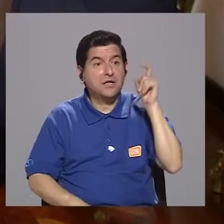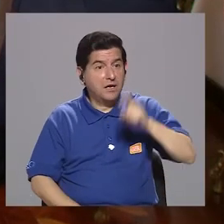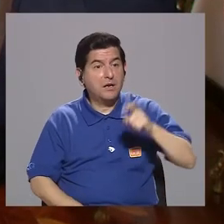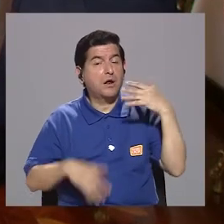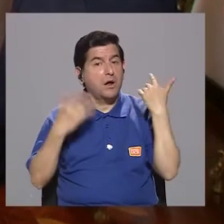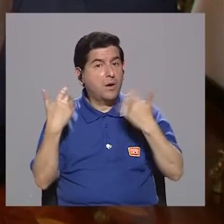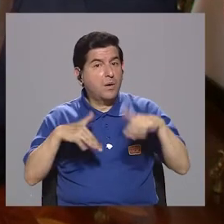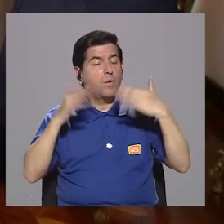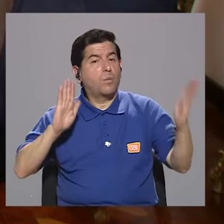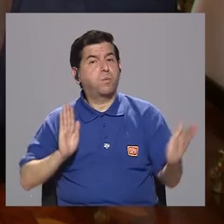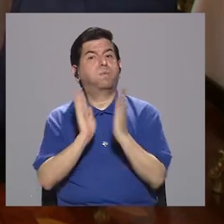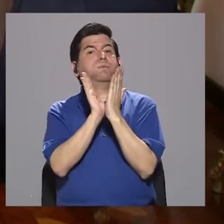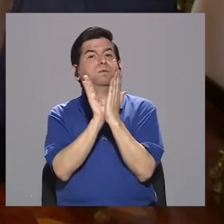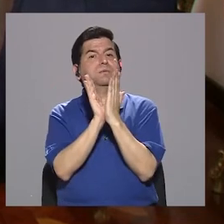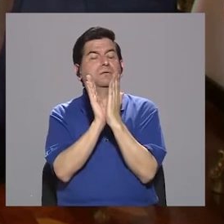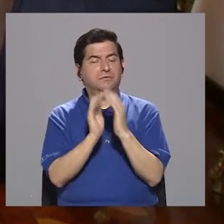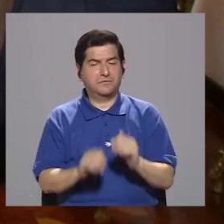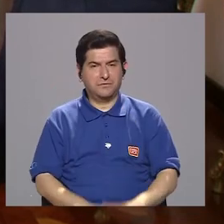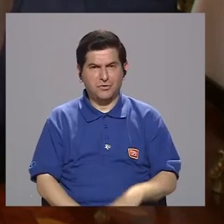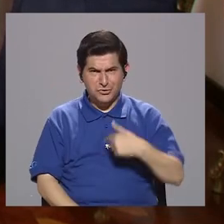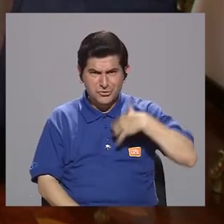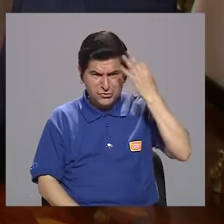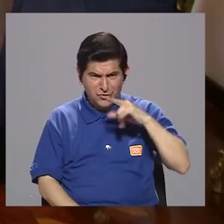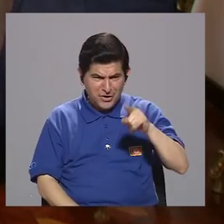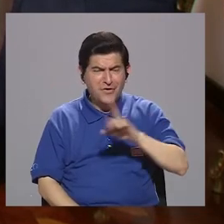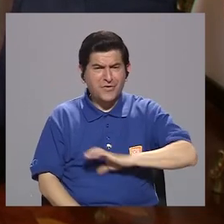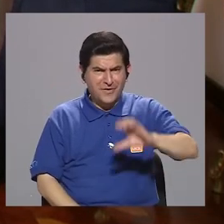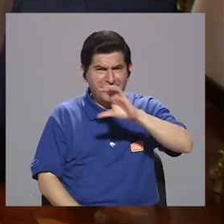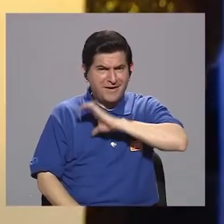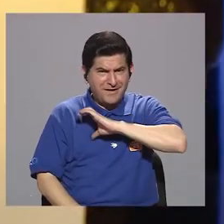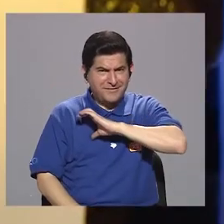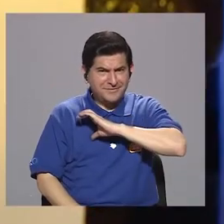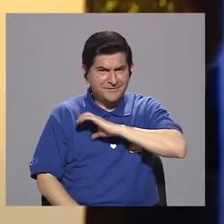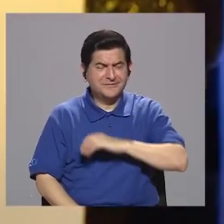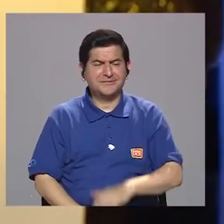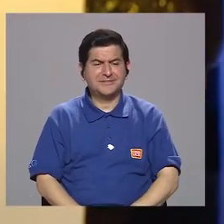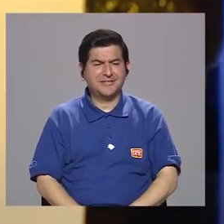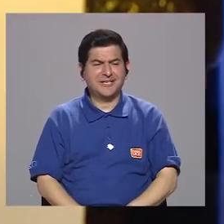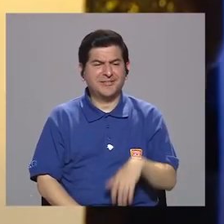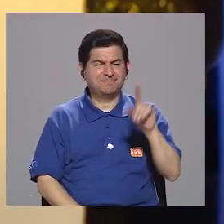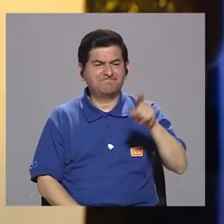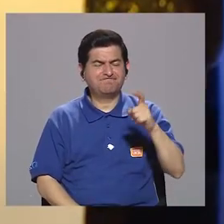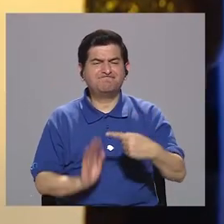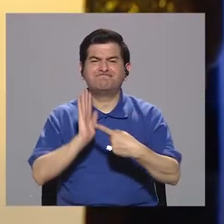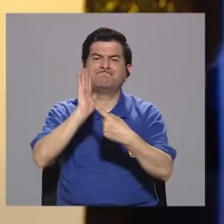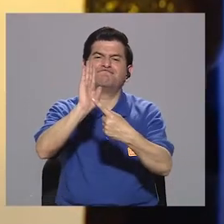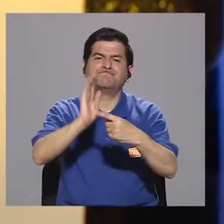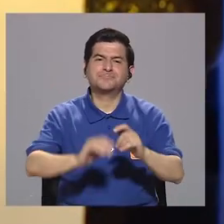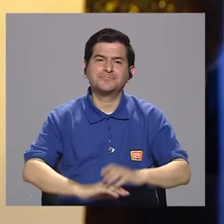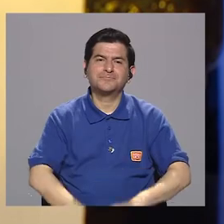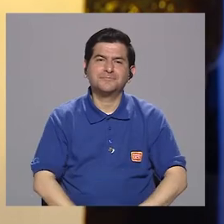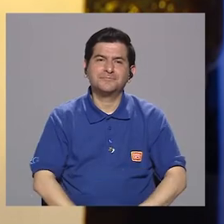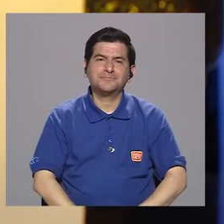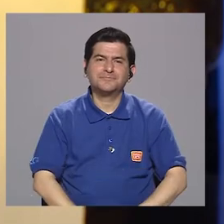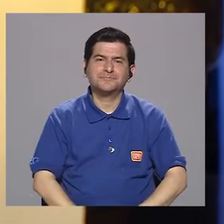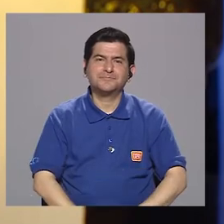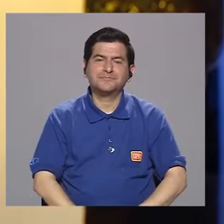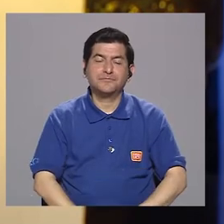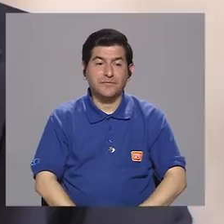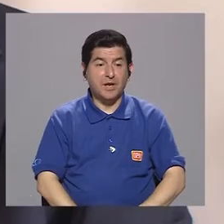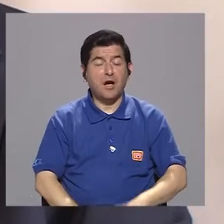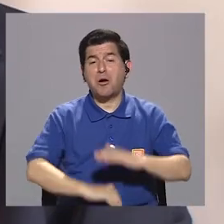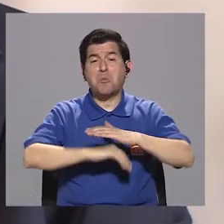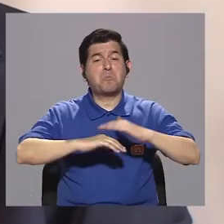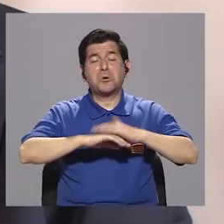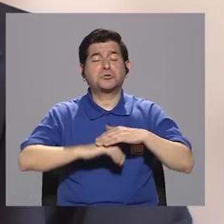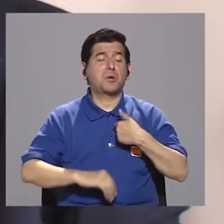Y a lo que enfrentaba. Yo creo que esa es una característica que hay que señalar. Claro, hubiera sido mucho más